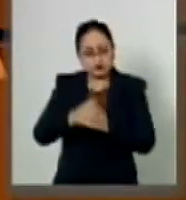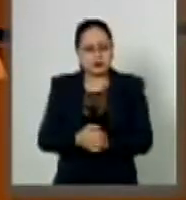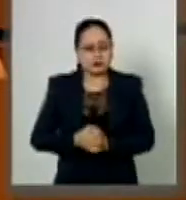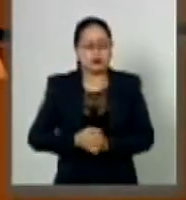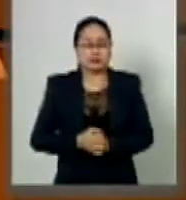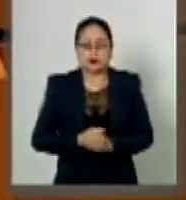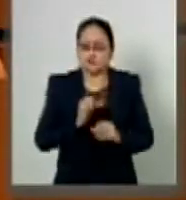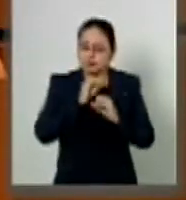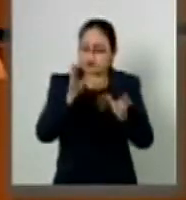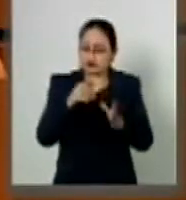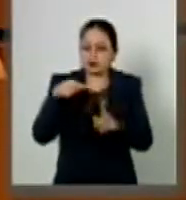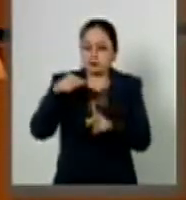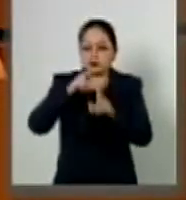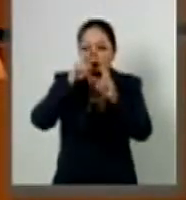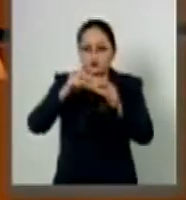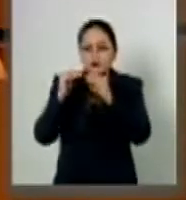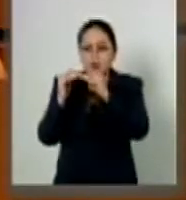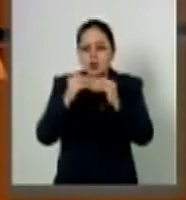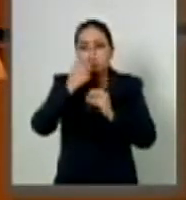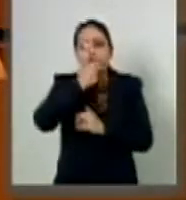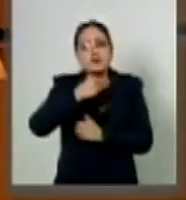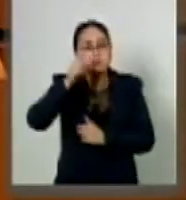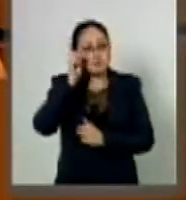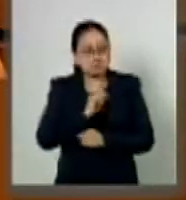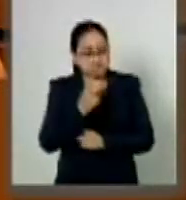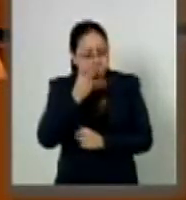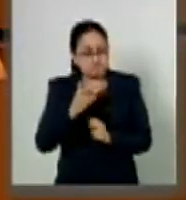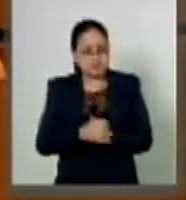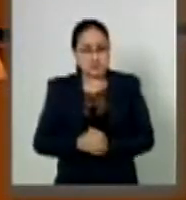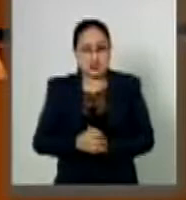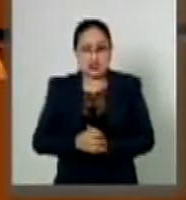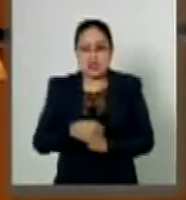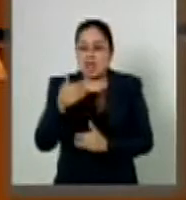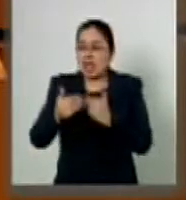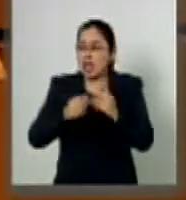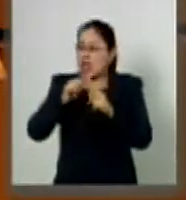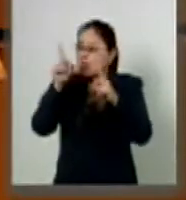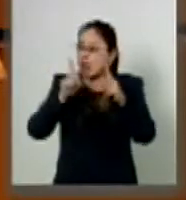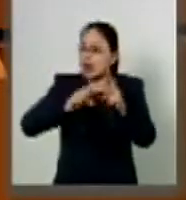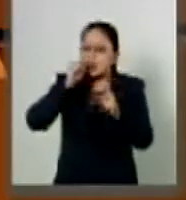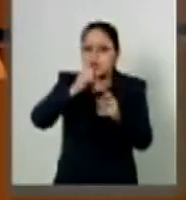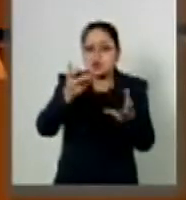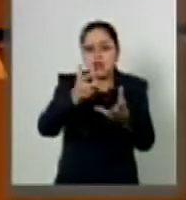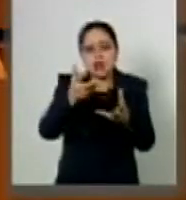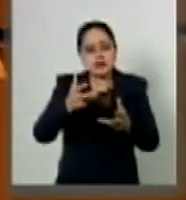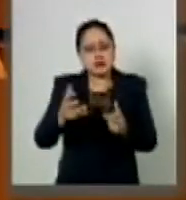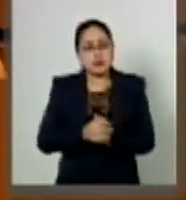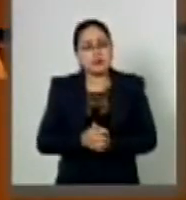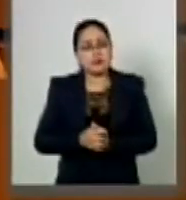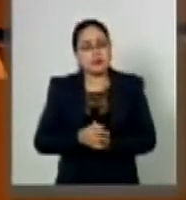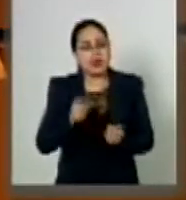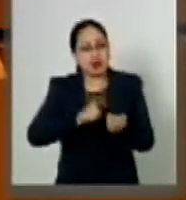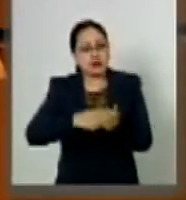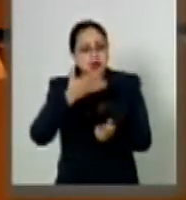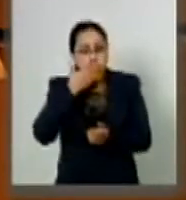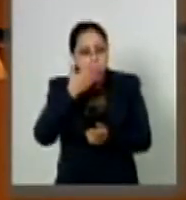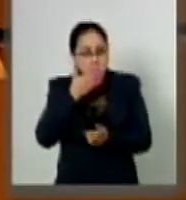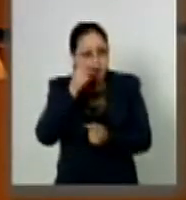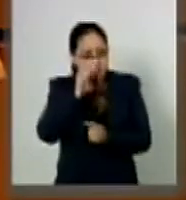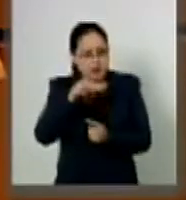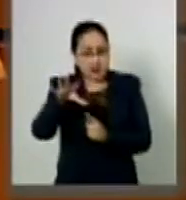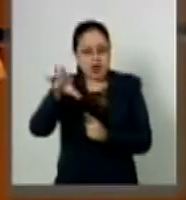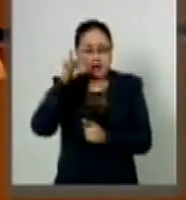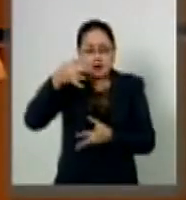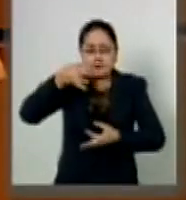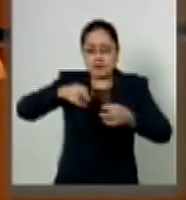que cuidando el tema de equidad de género. Así se hizo prácticamente en todo el país. Así se hizo en Sonora. Se nombró